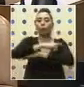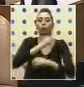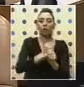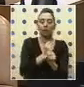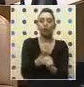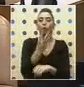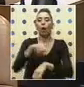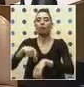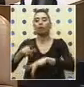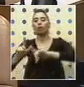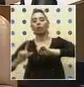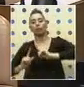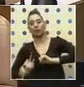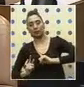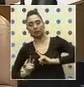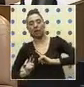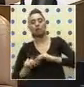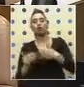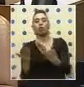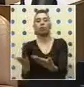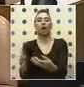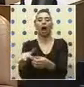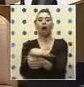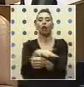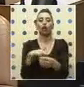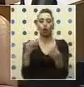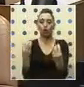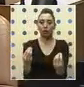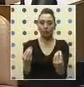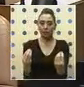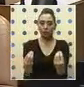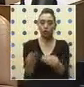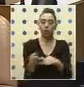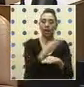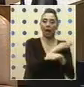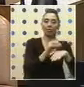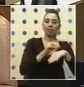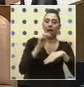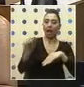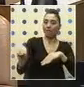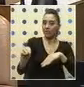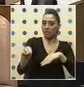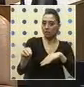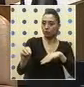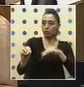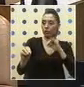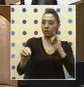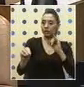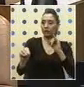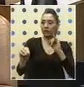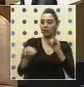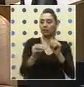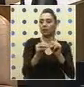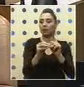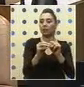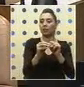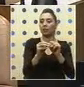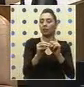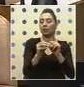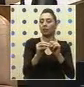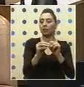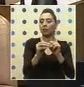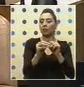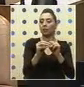descanso, condiciones de aviso previo en el caso de que haya necesidad de recurrir a